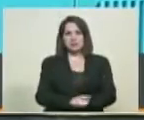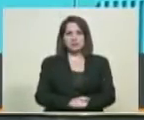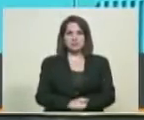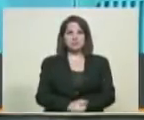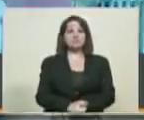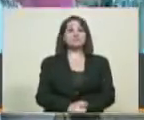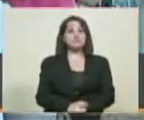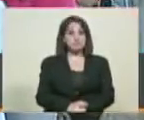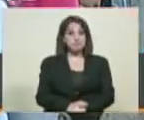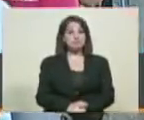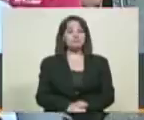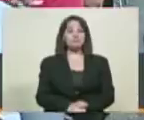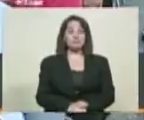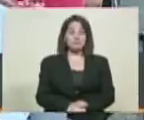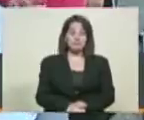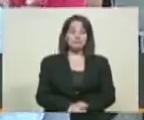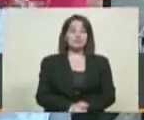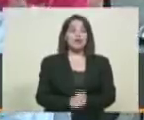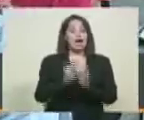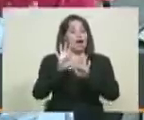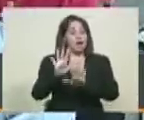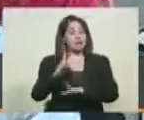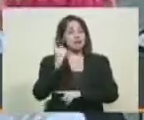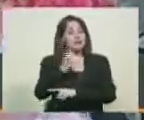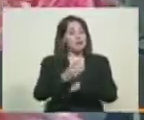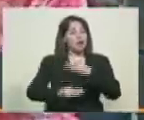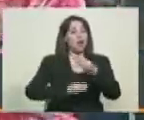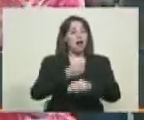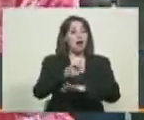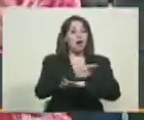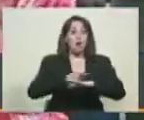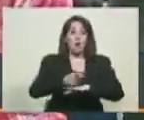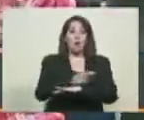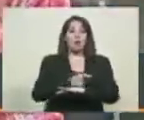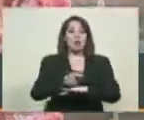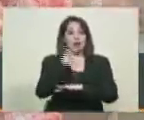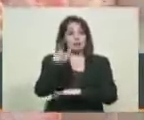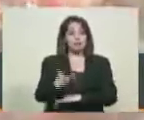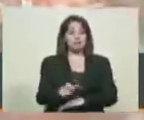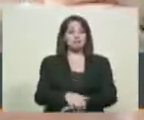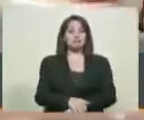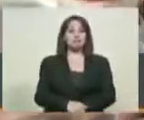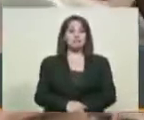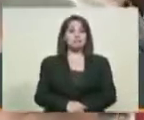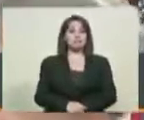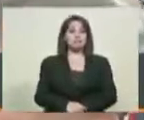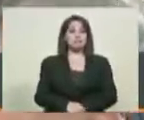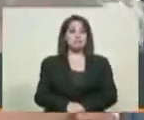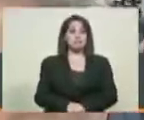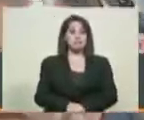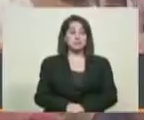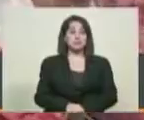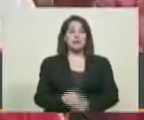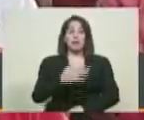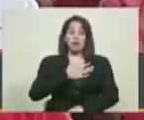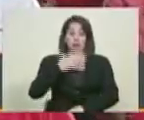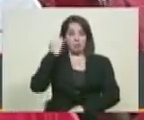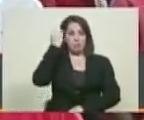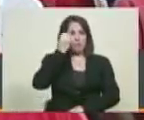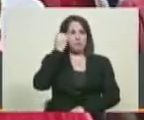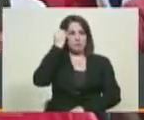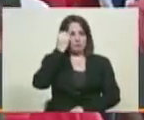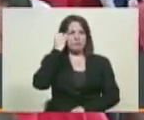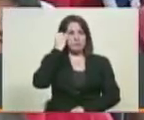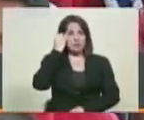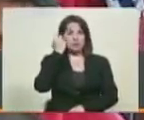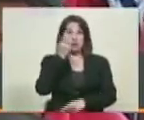Así, así, así es que se gobierna. Sí. De hecho, creo que nosotros